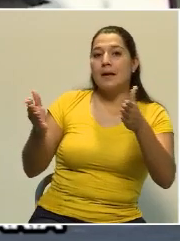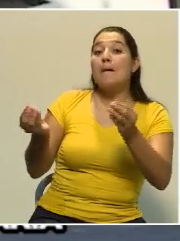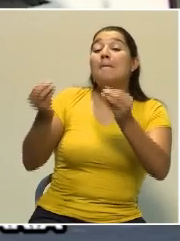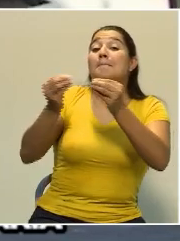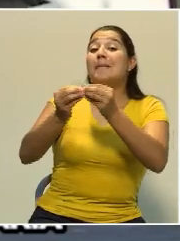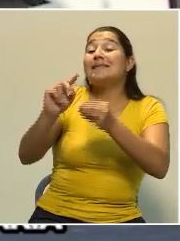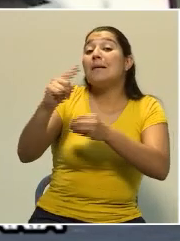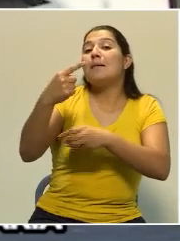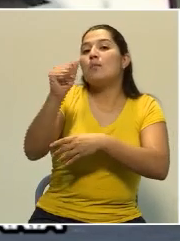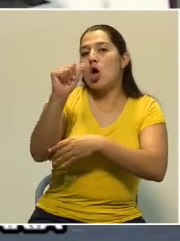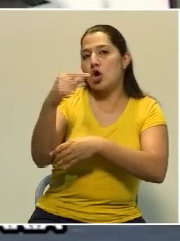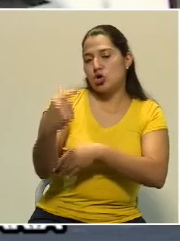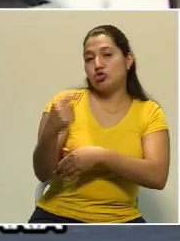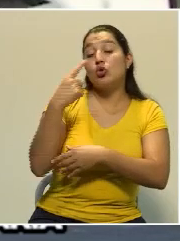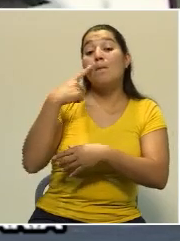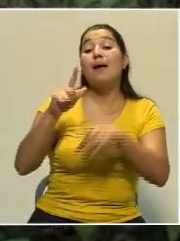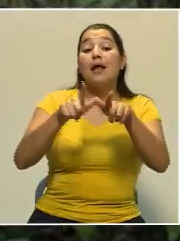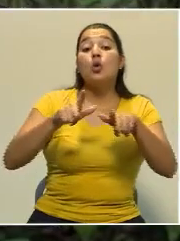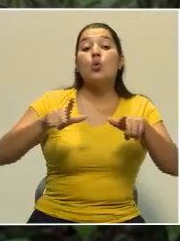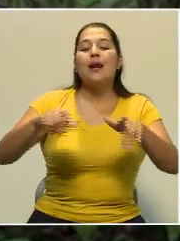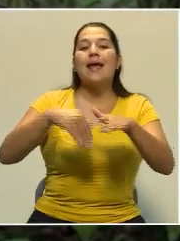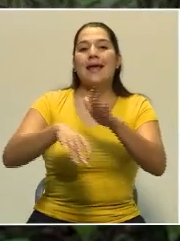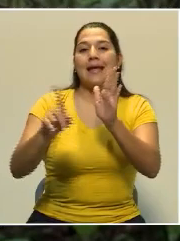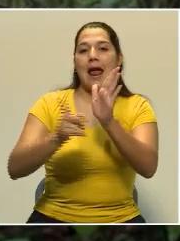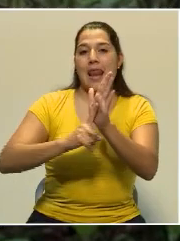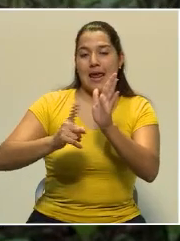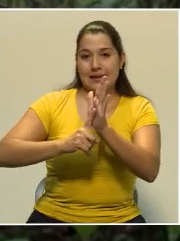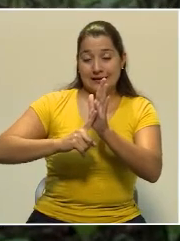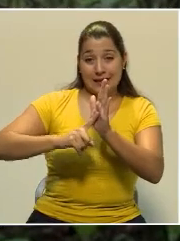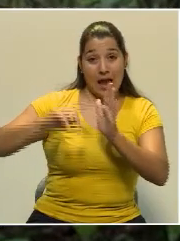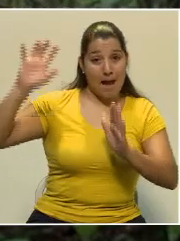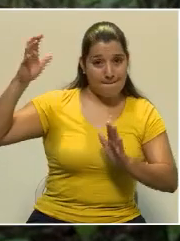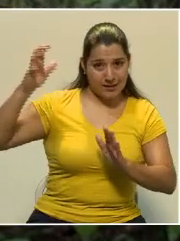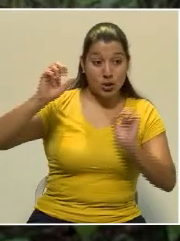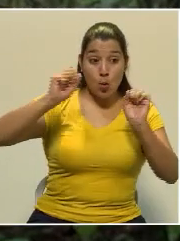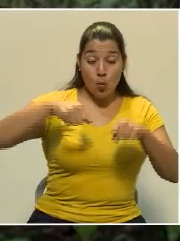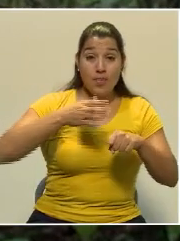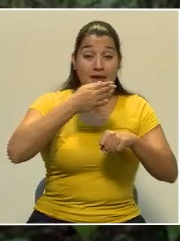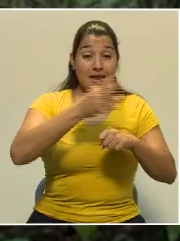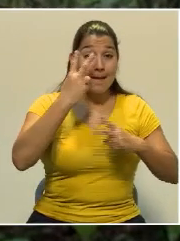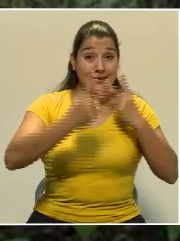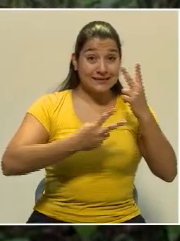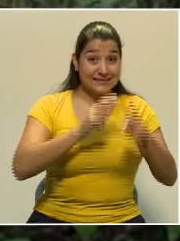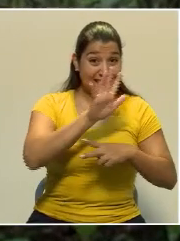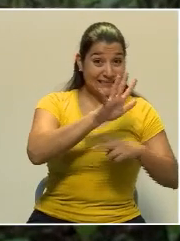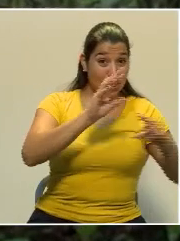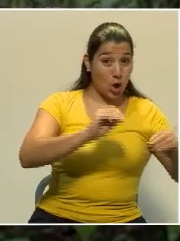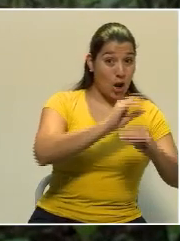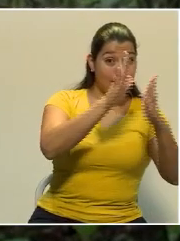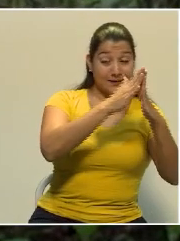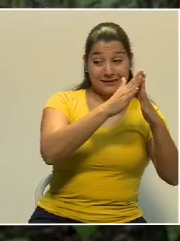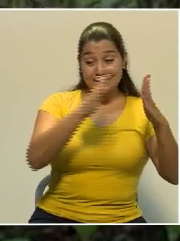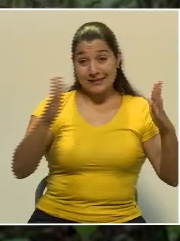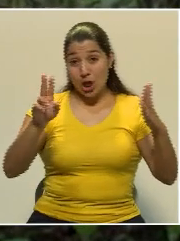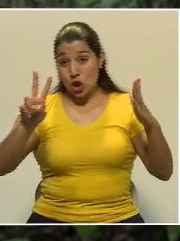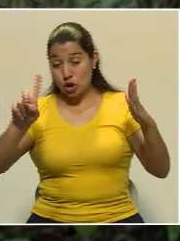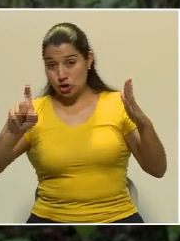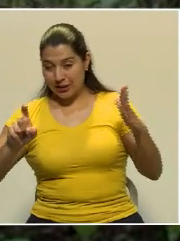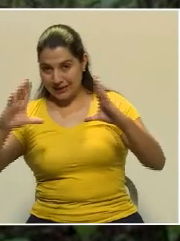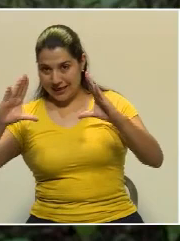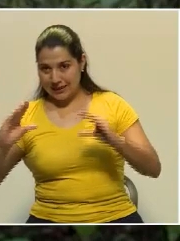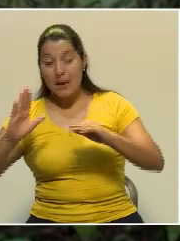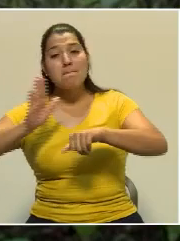de agosto y para las zonas en alerta amarilla. Se podrán visitar playas de 5 de la mañana a 2:30 de la tarde y se permite la